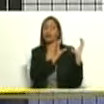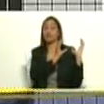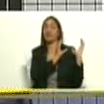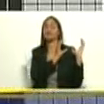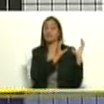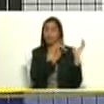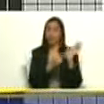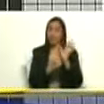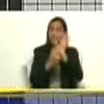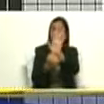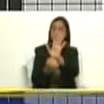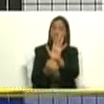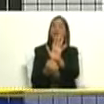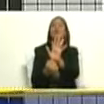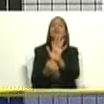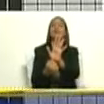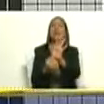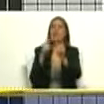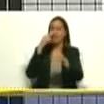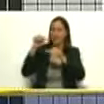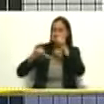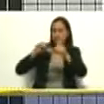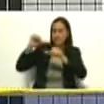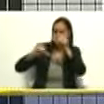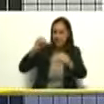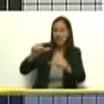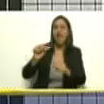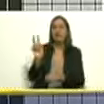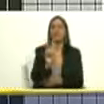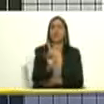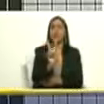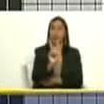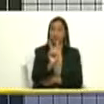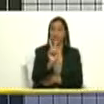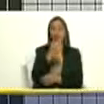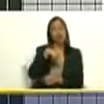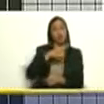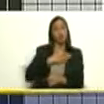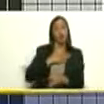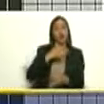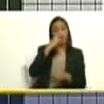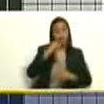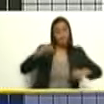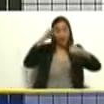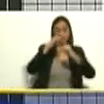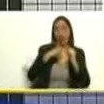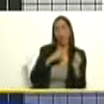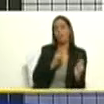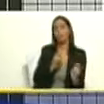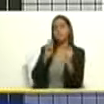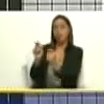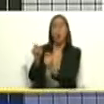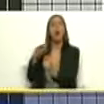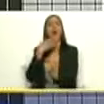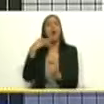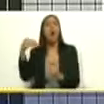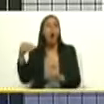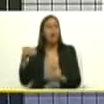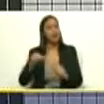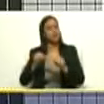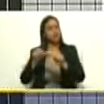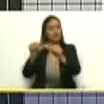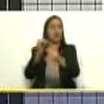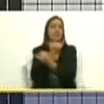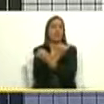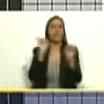llevar el resto del siglo XX esa Venezuela que nosotros les dejaremos libre digna independiente y soberana ese es el